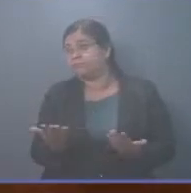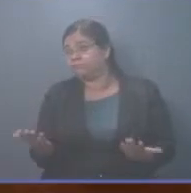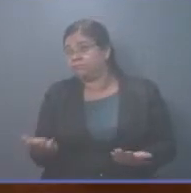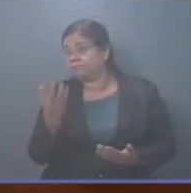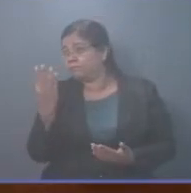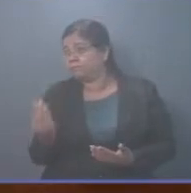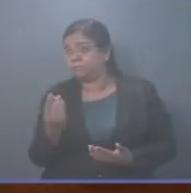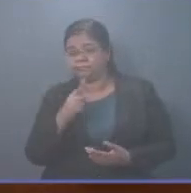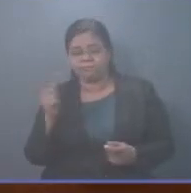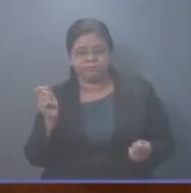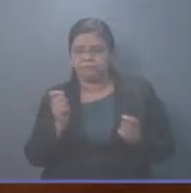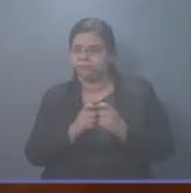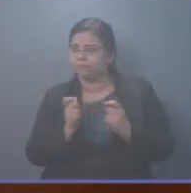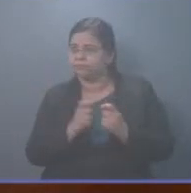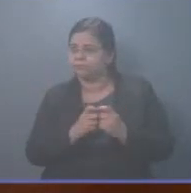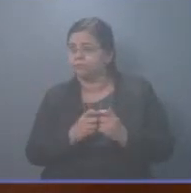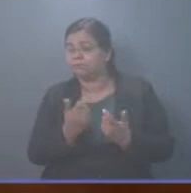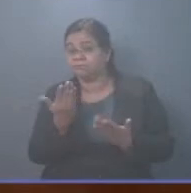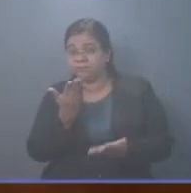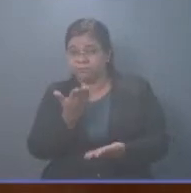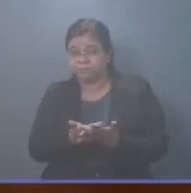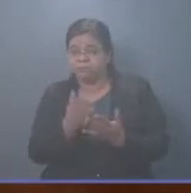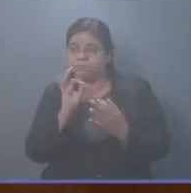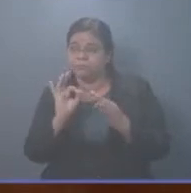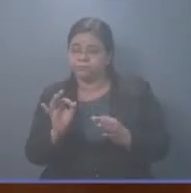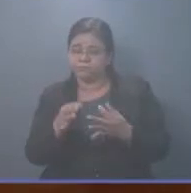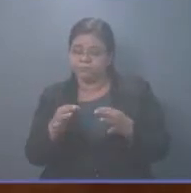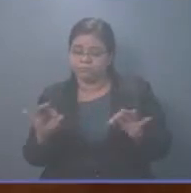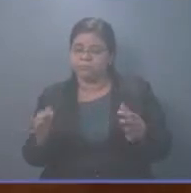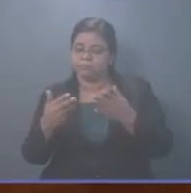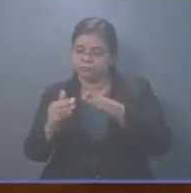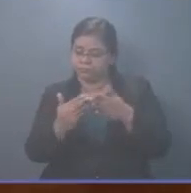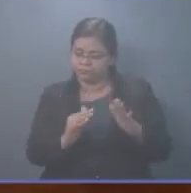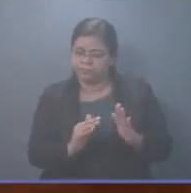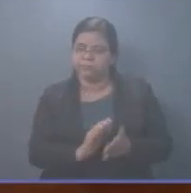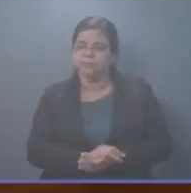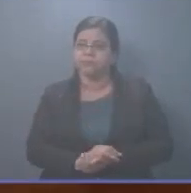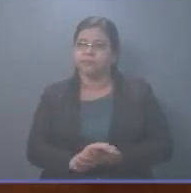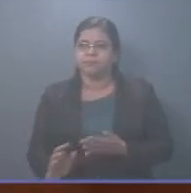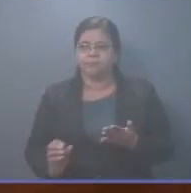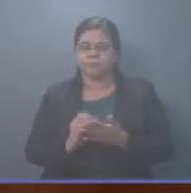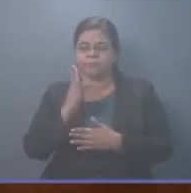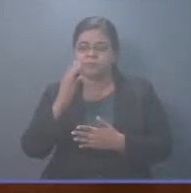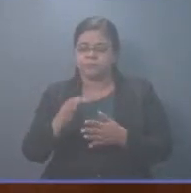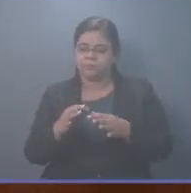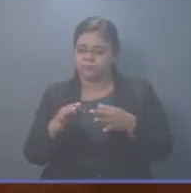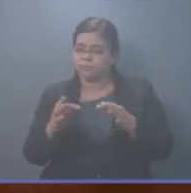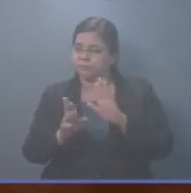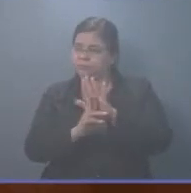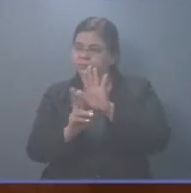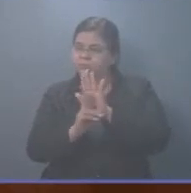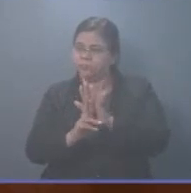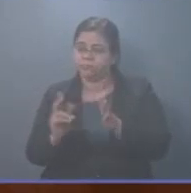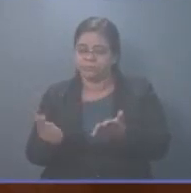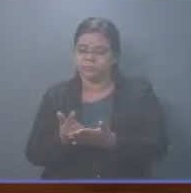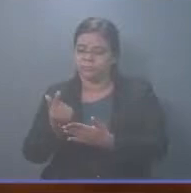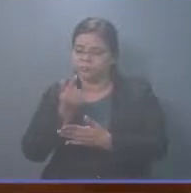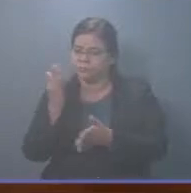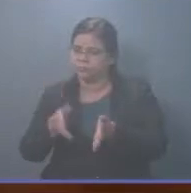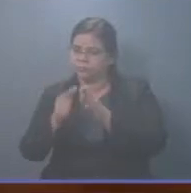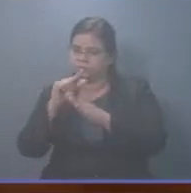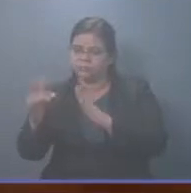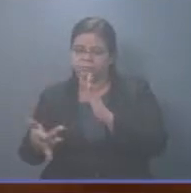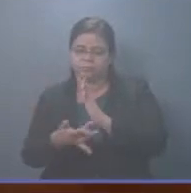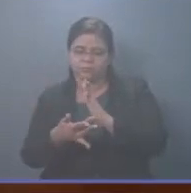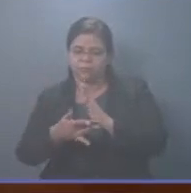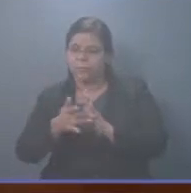no concordarían, por eso ellos proponen la siguiente redacción. Los nuevos representantes de la sociedad civil, universidades e institutos